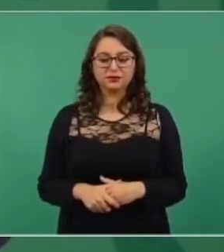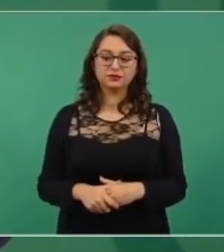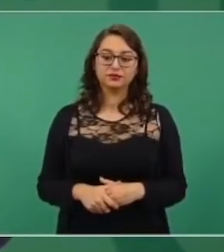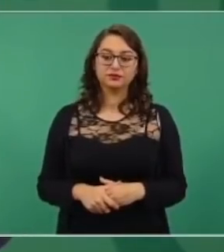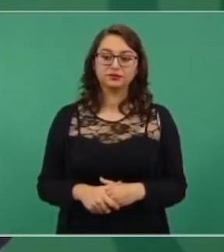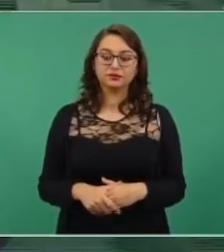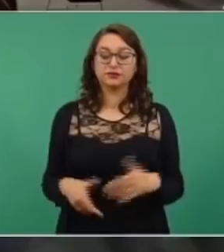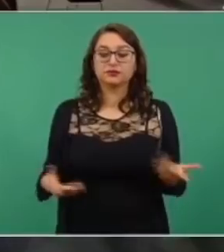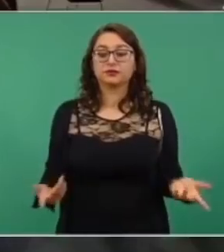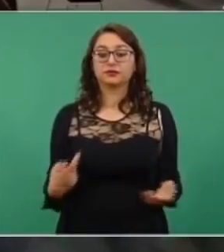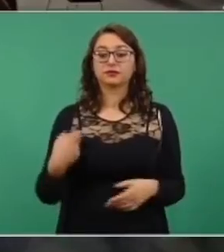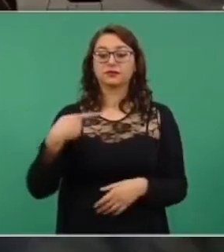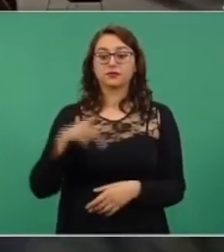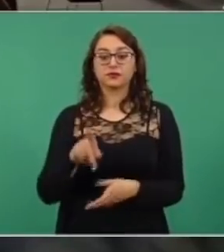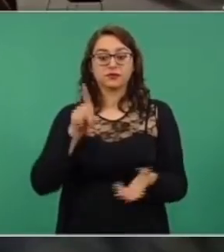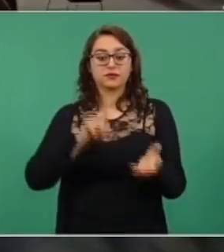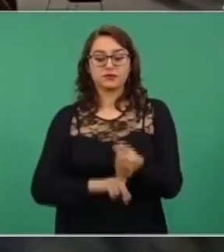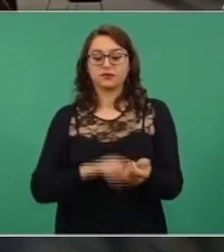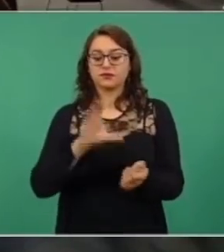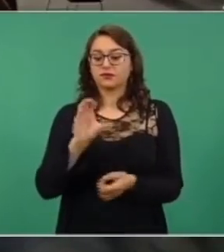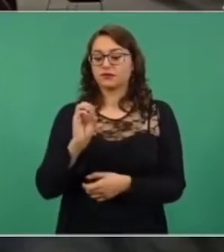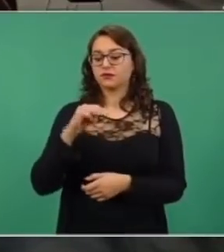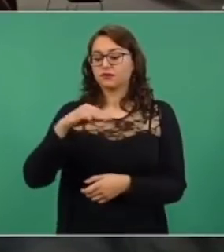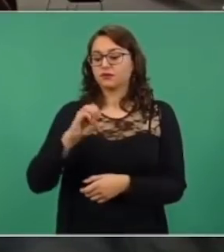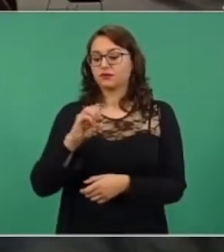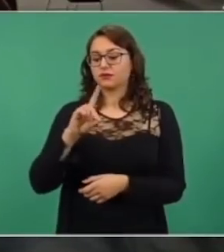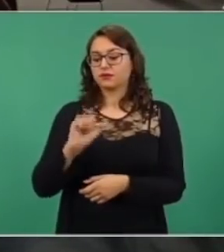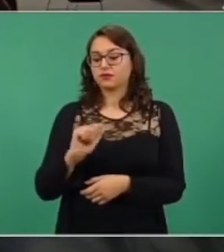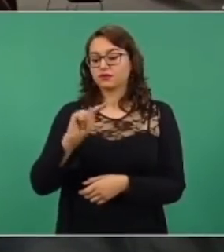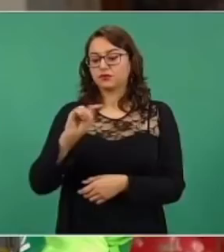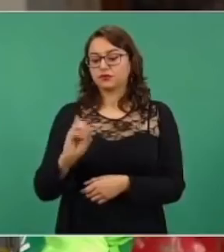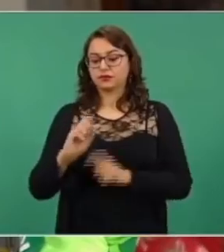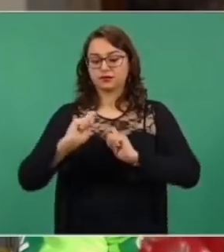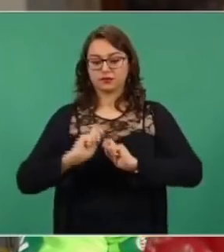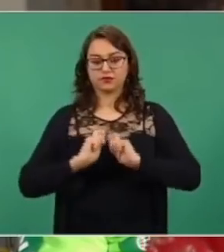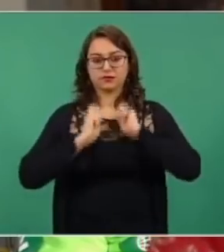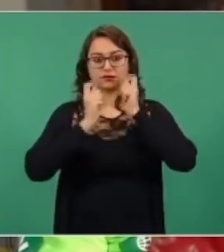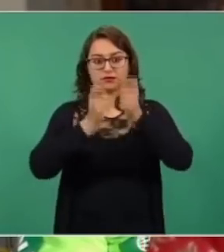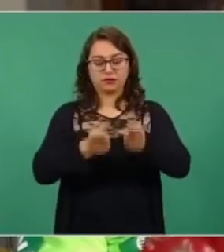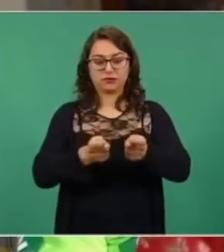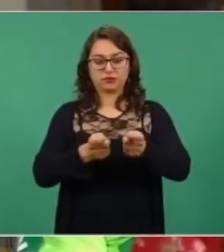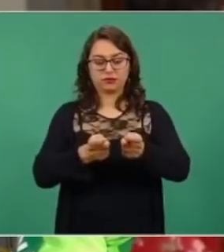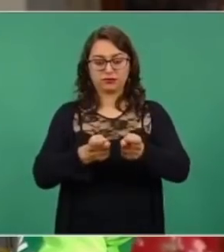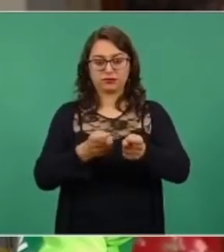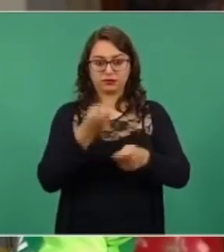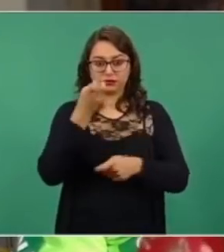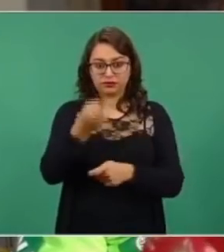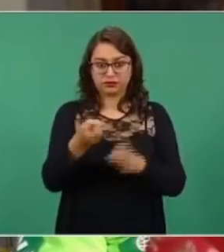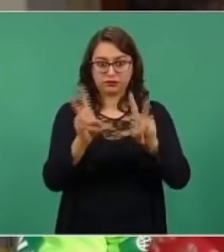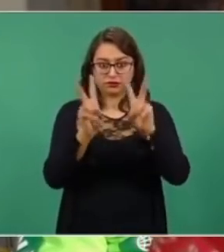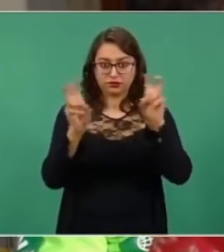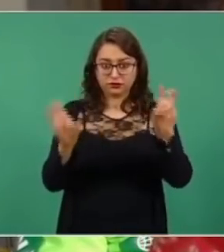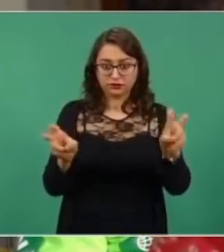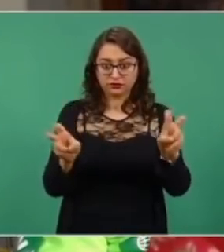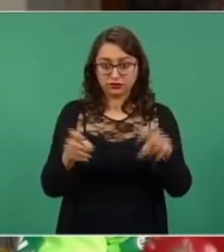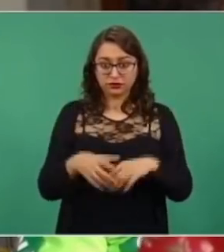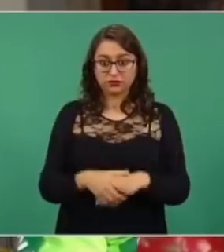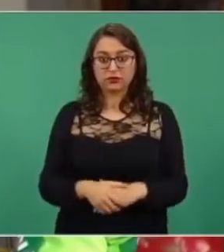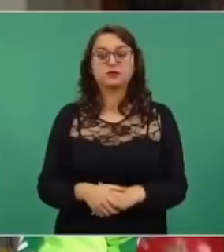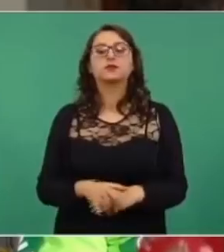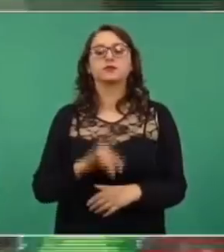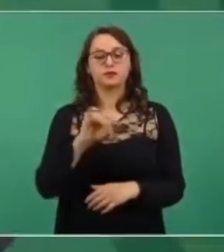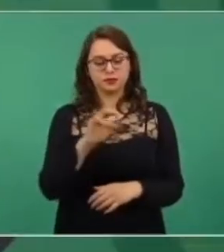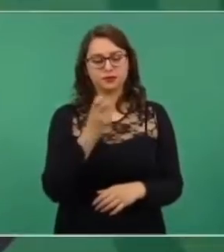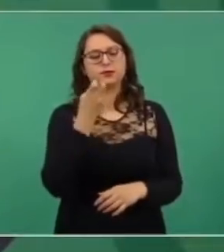Pero el comodato se la dio el gobierno de Madrid al gobierno mexicano. Ese es el asunto, ¿no? Sí, sí, eso es lo